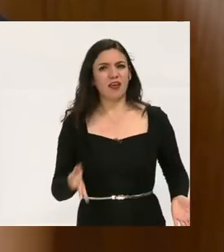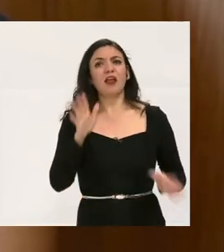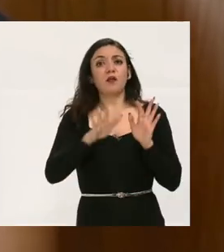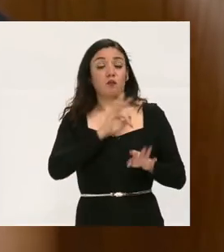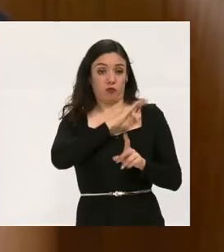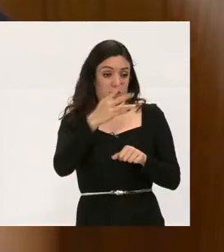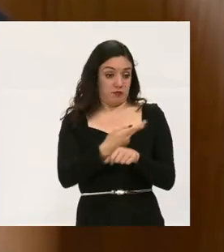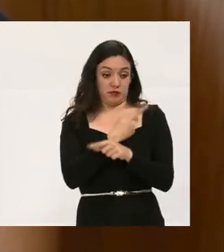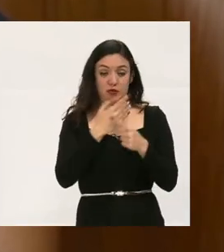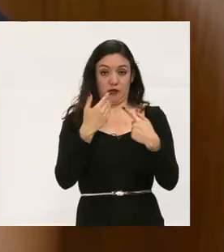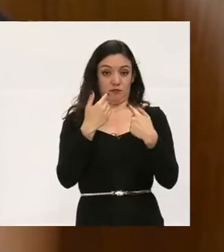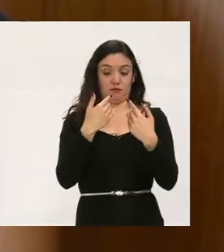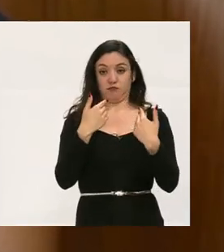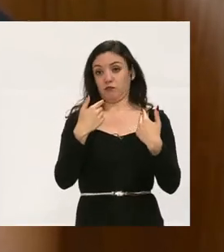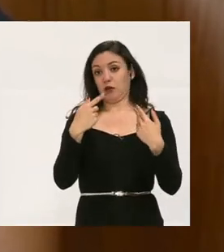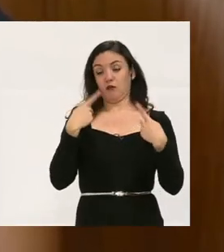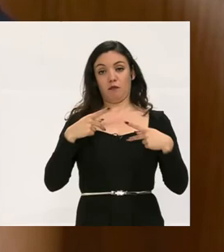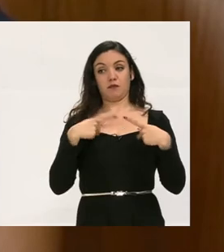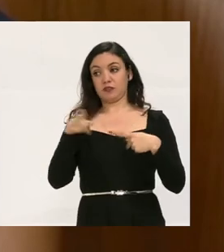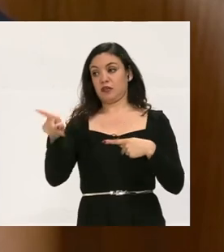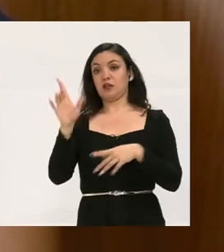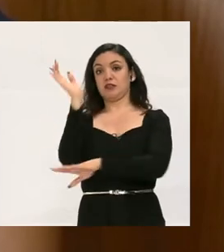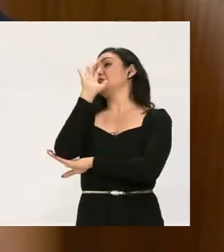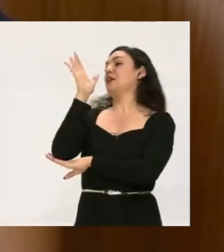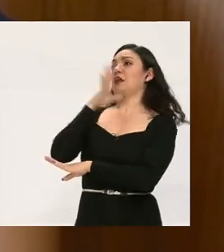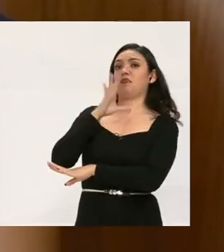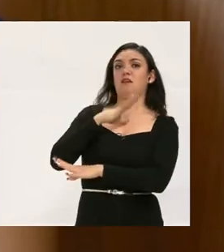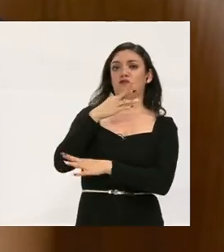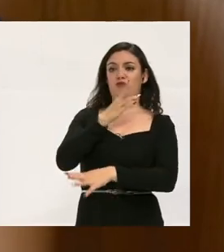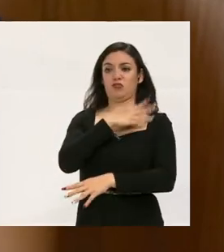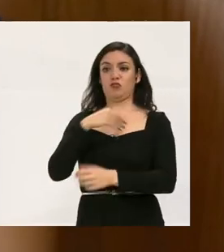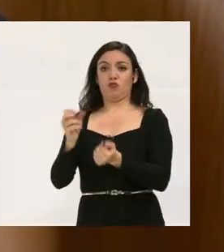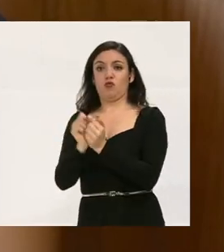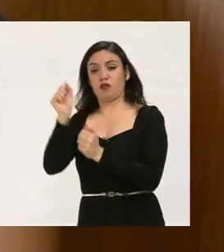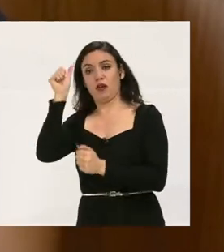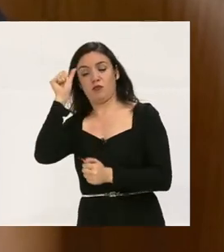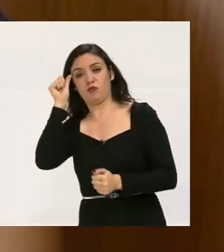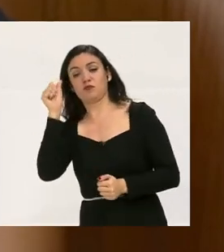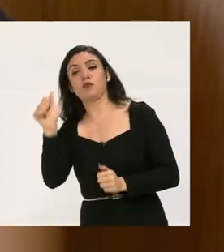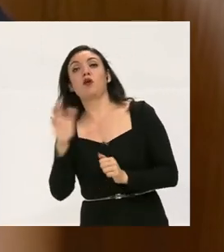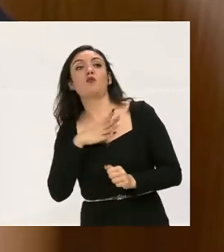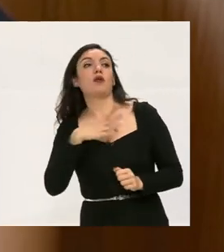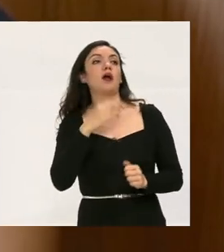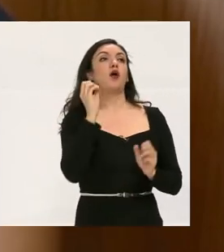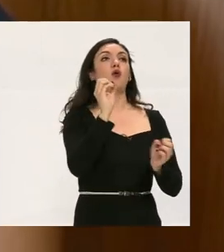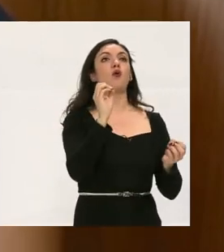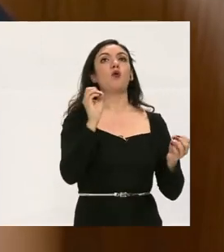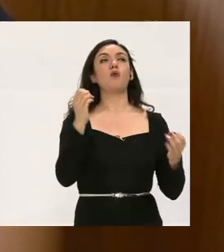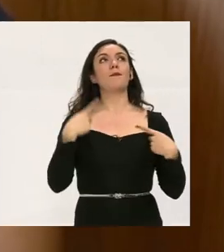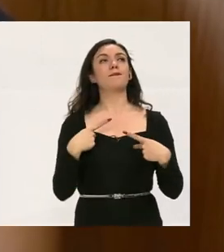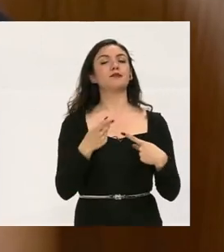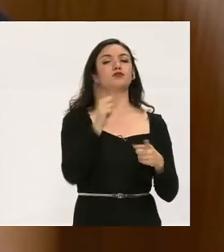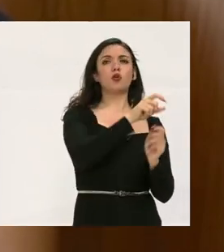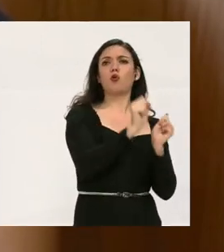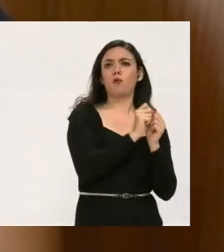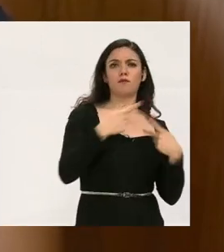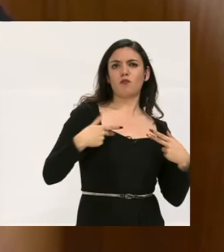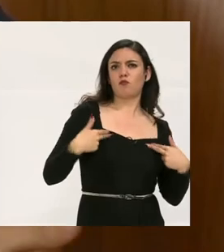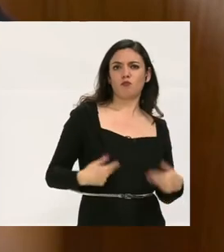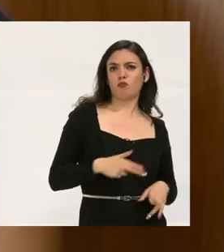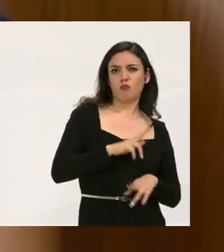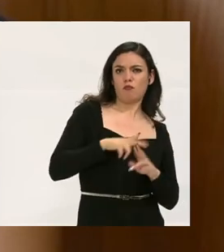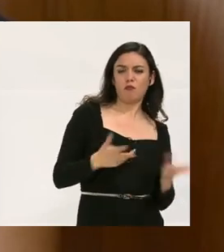o sea que lo mismo le puede pasar este a un cineasta que tenga un hijo con autismo a una persona